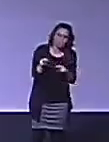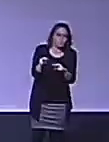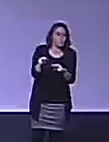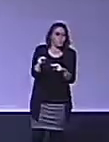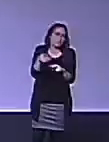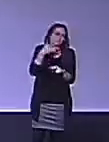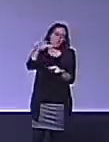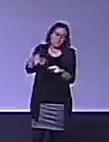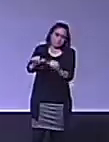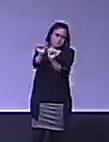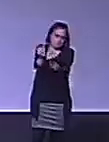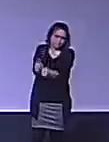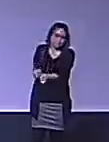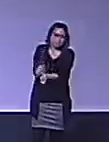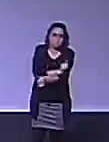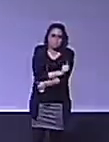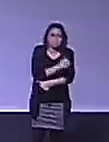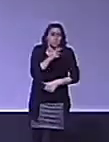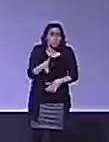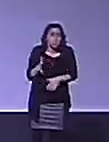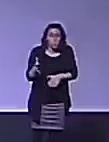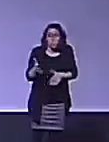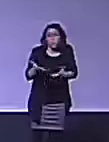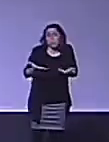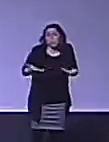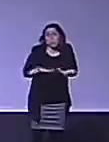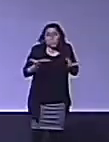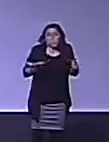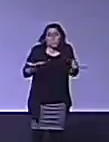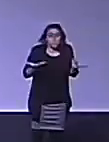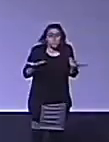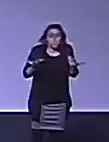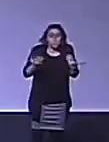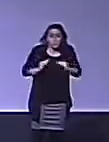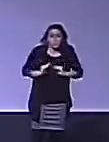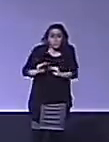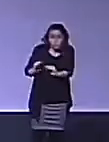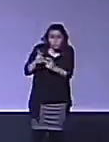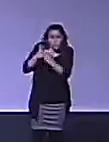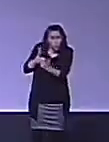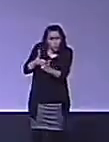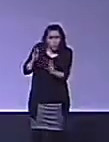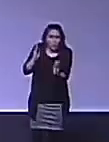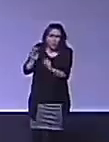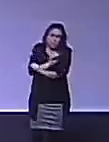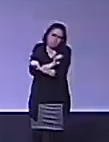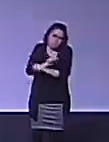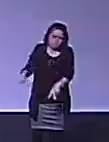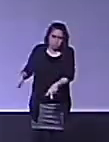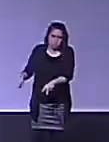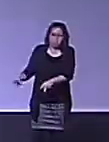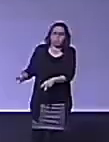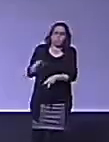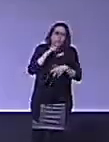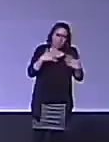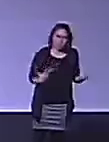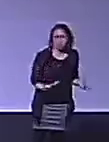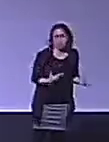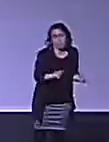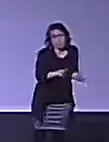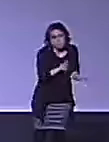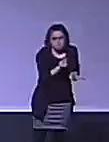zen oraingoak baino garai okerragotan, baita emakumeentzat ere. Zer esanik ez